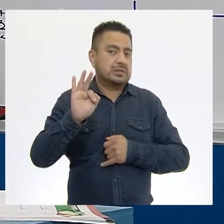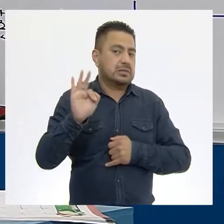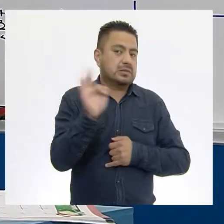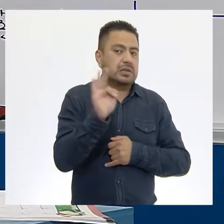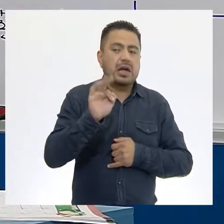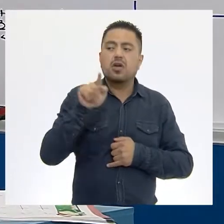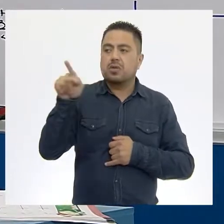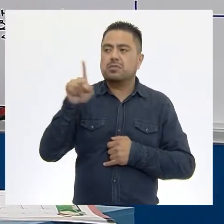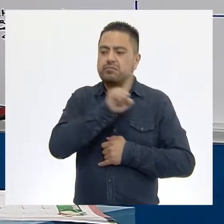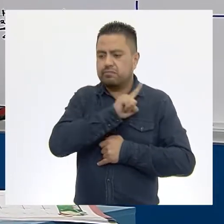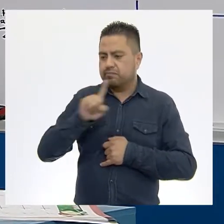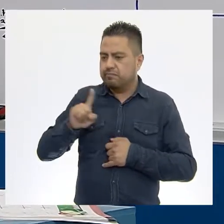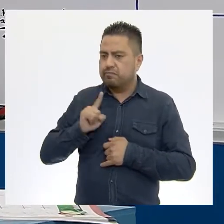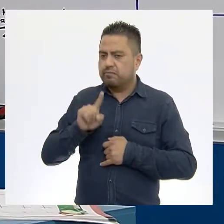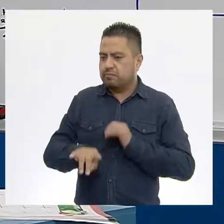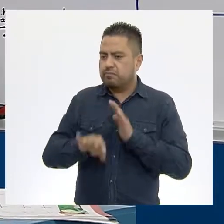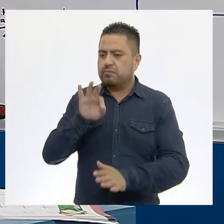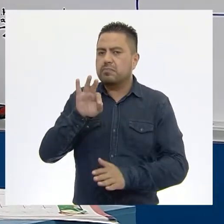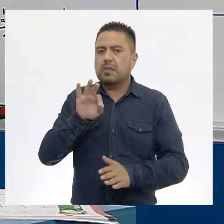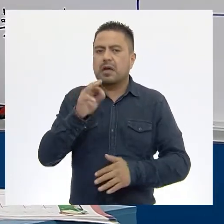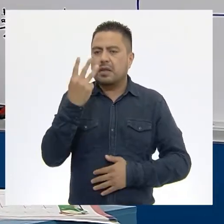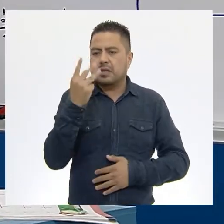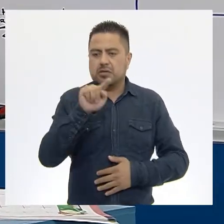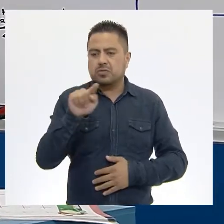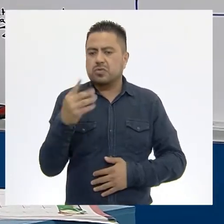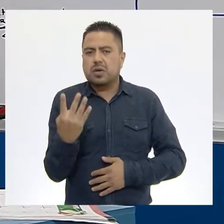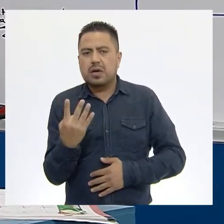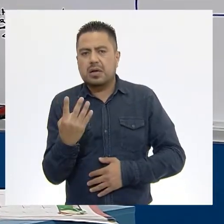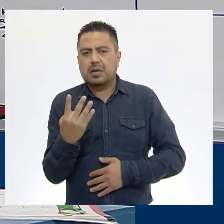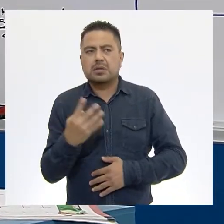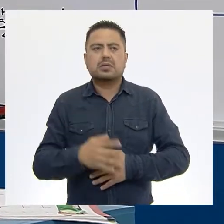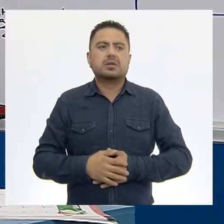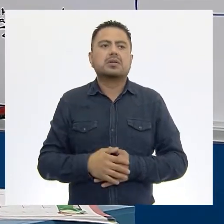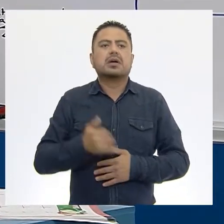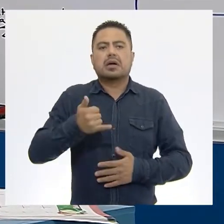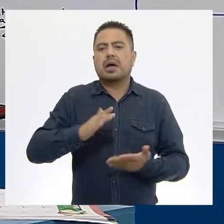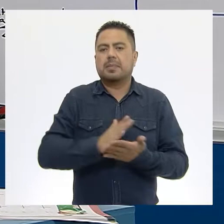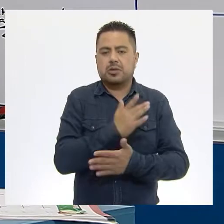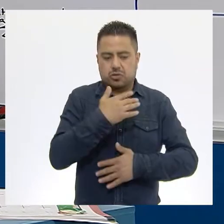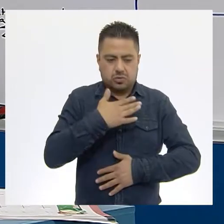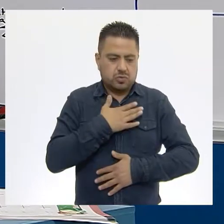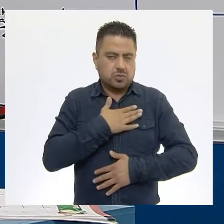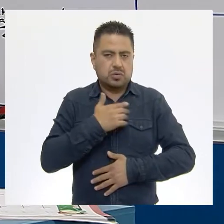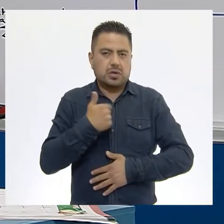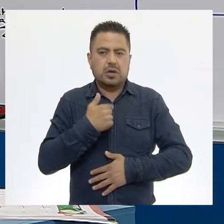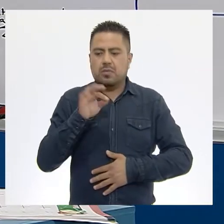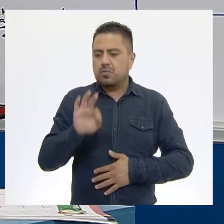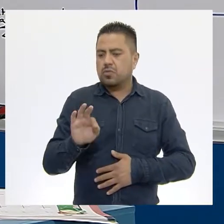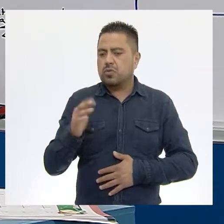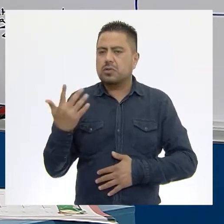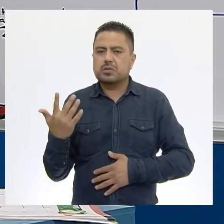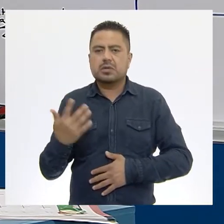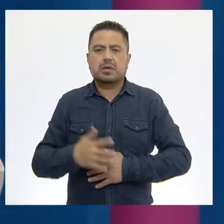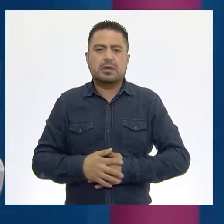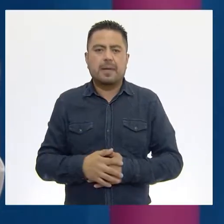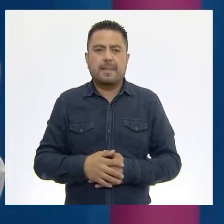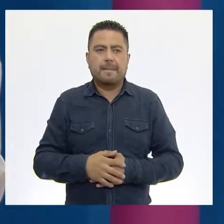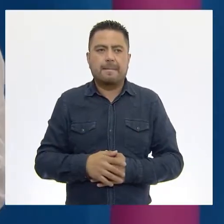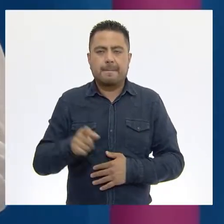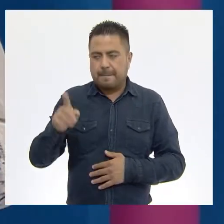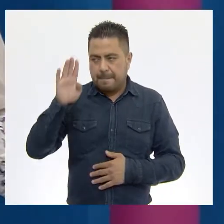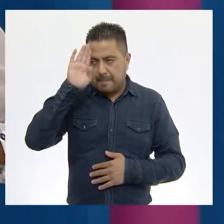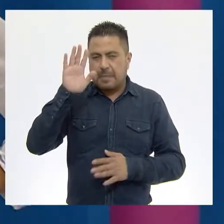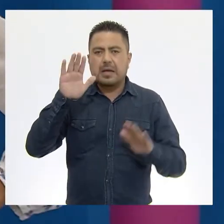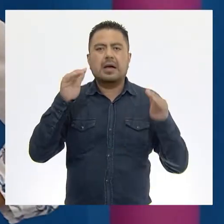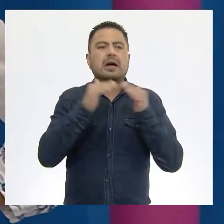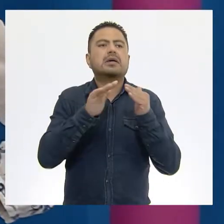si tú tuvieras 3/4 Ajá. y yo tuviera 0.5? A ver, piensen